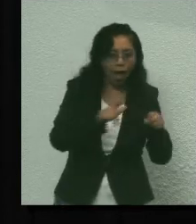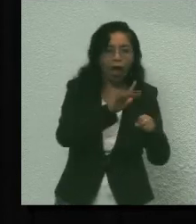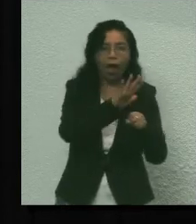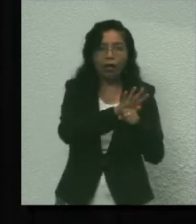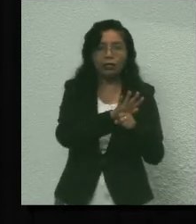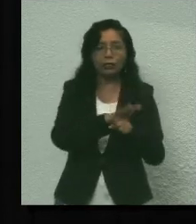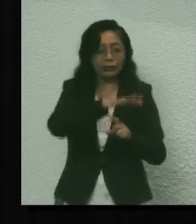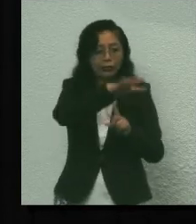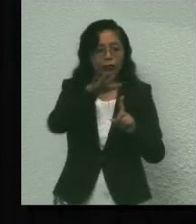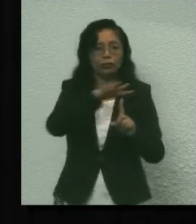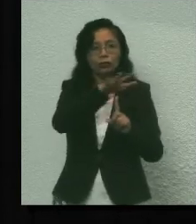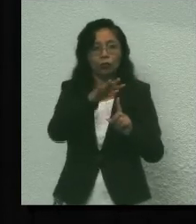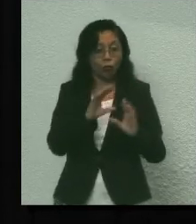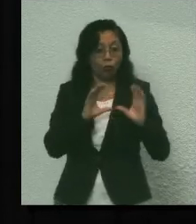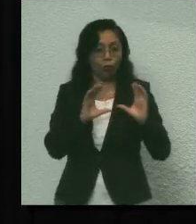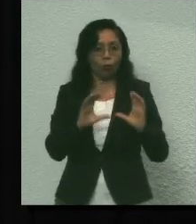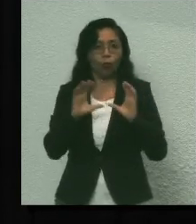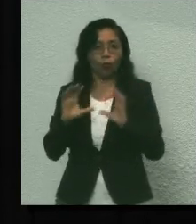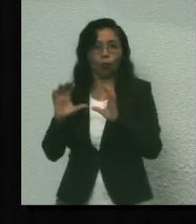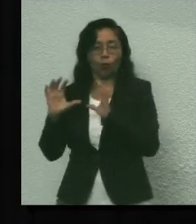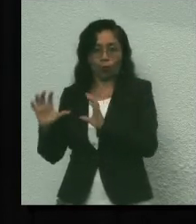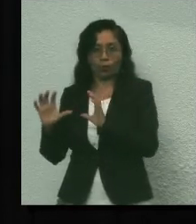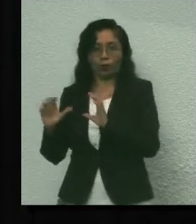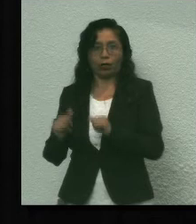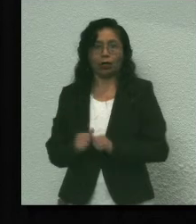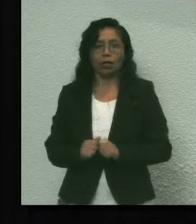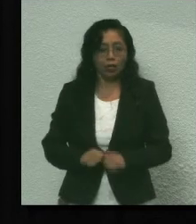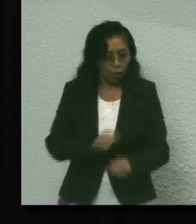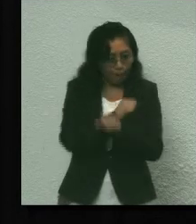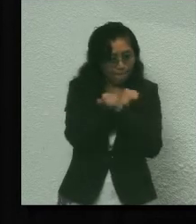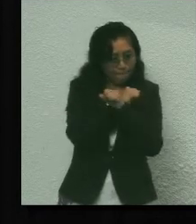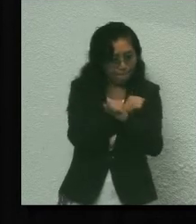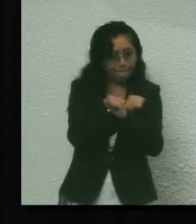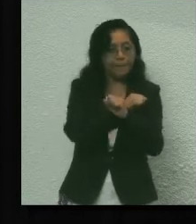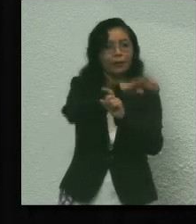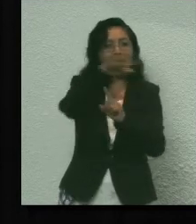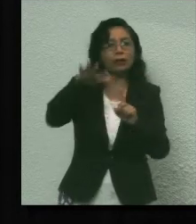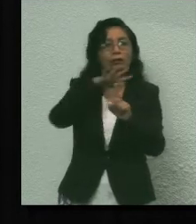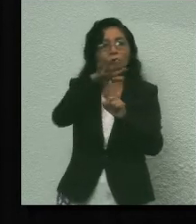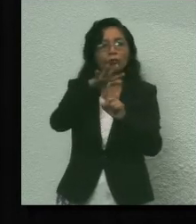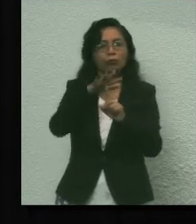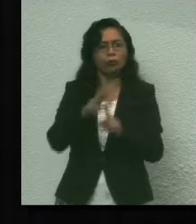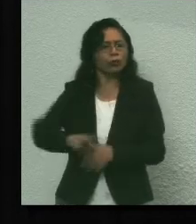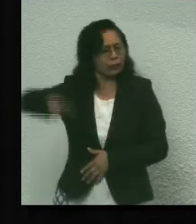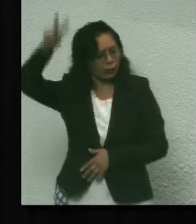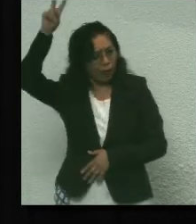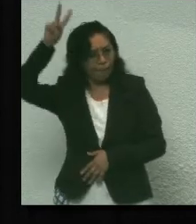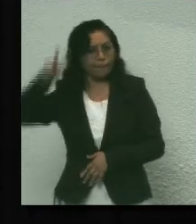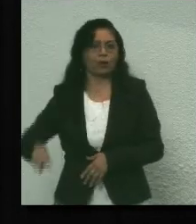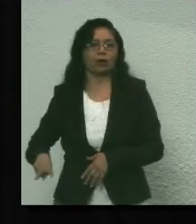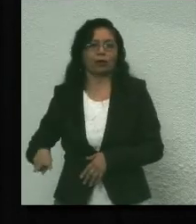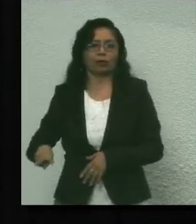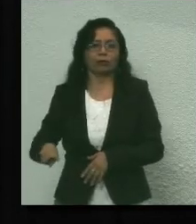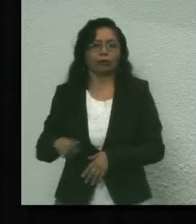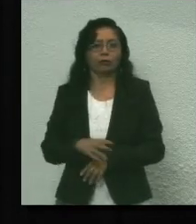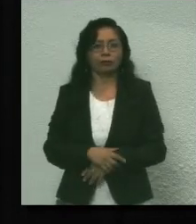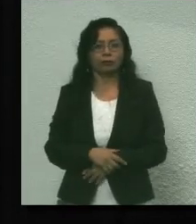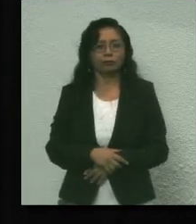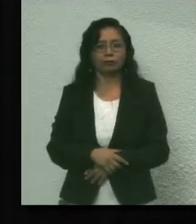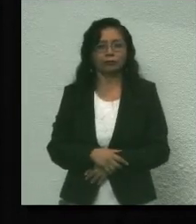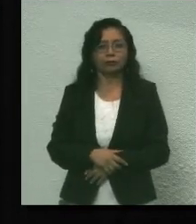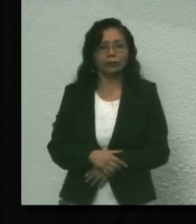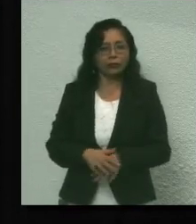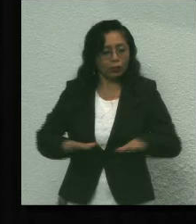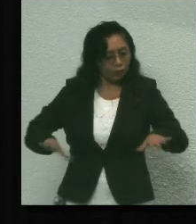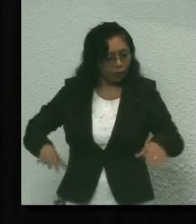fortalezas que la protección y la preservación del medio ambiente sea una realidad que